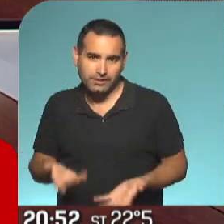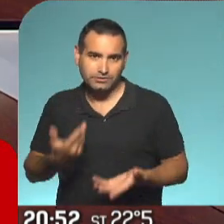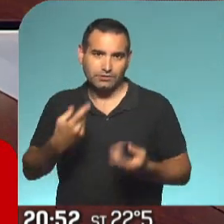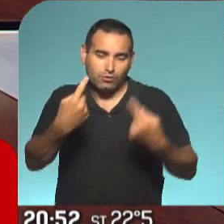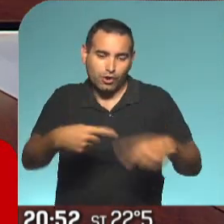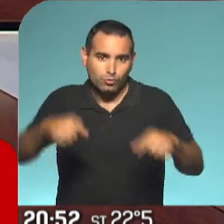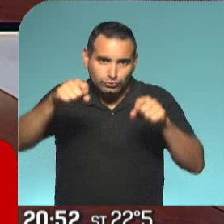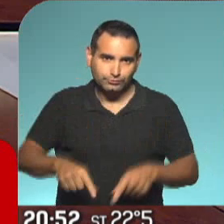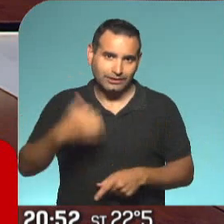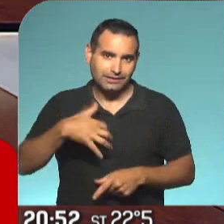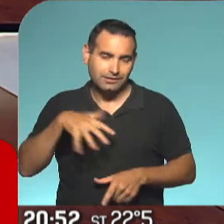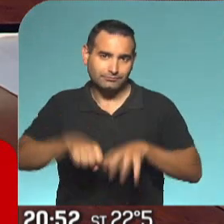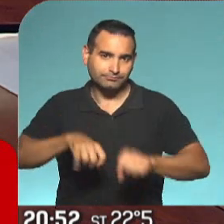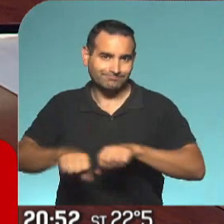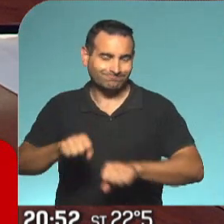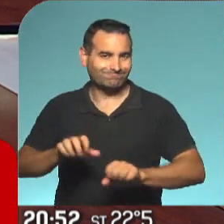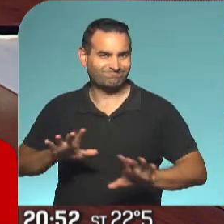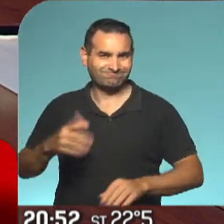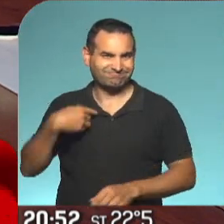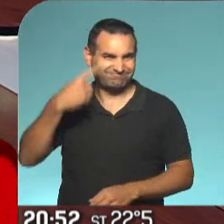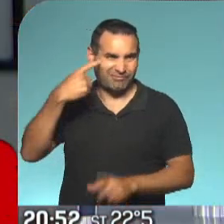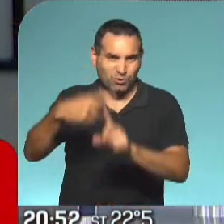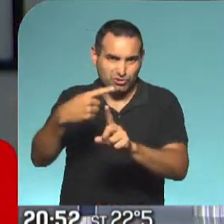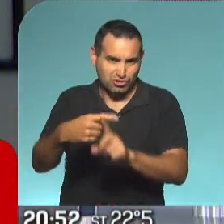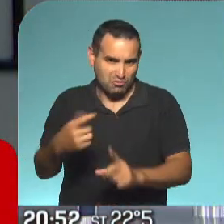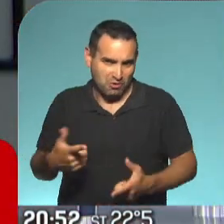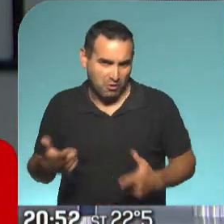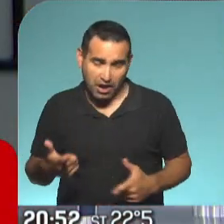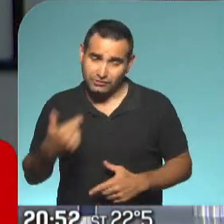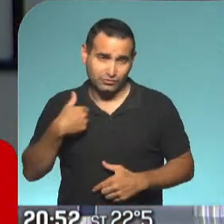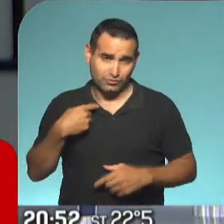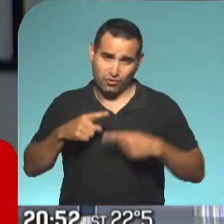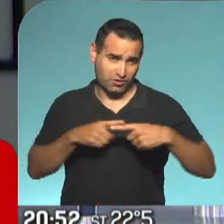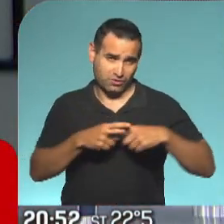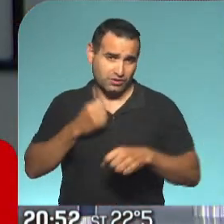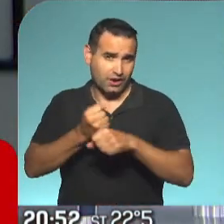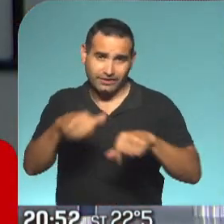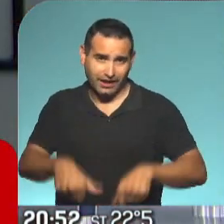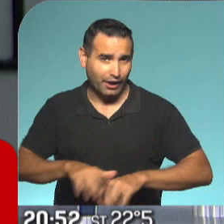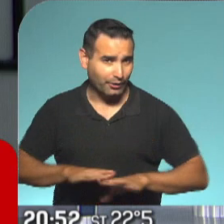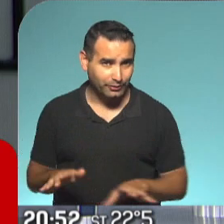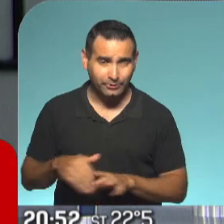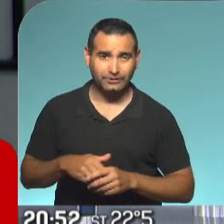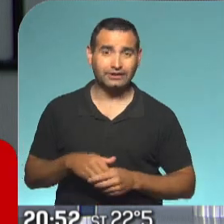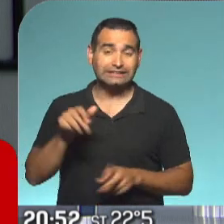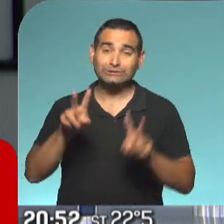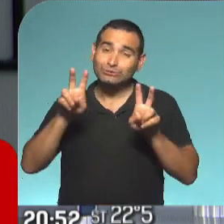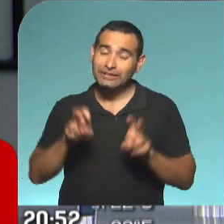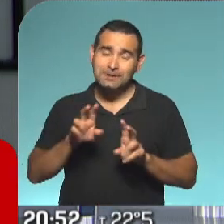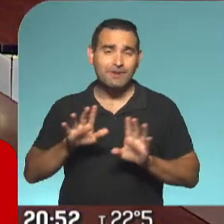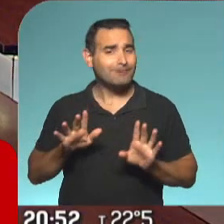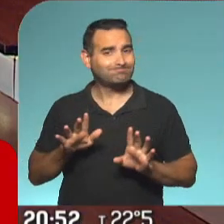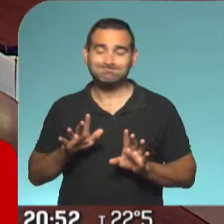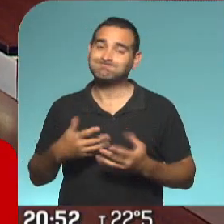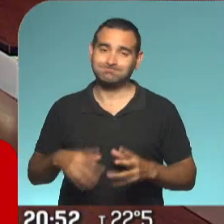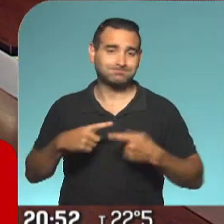recursos estratégicos y demás. Yo en eso no le veo el beneficio y lo sigo discutiendo al día de hoy. Me parece que este es un tema que todavía está muy latente